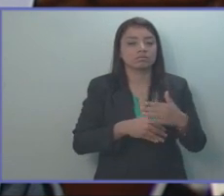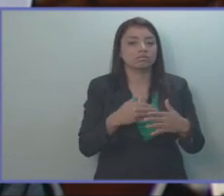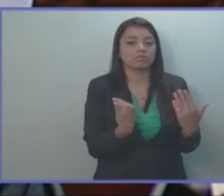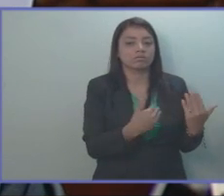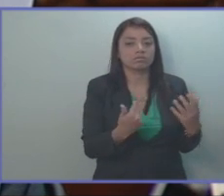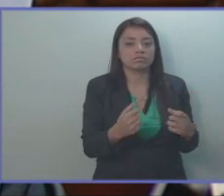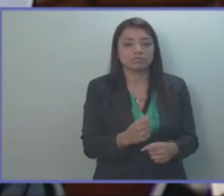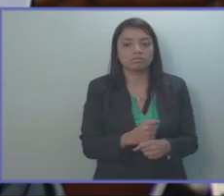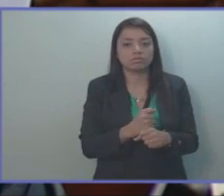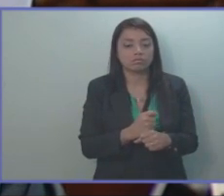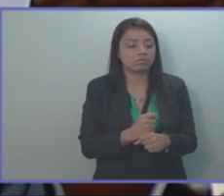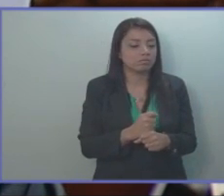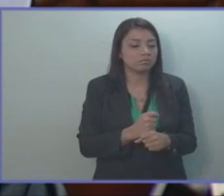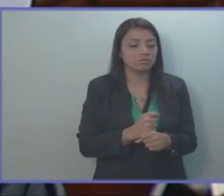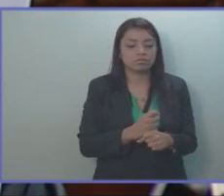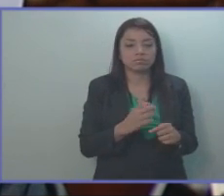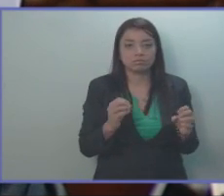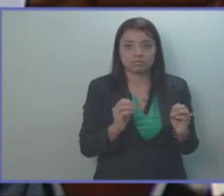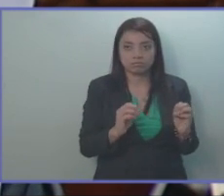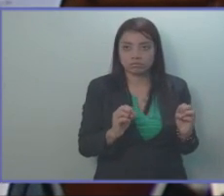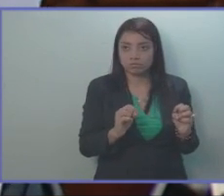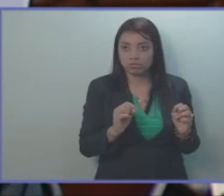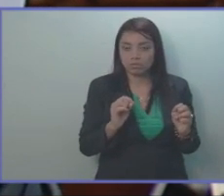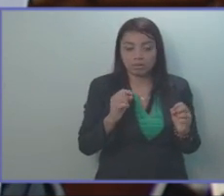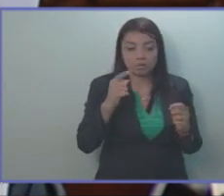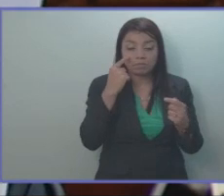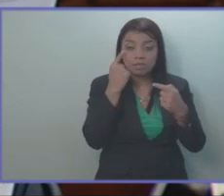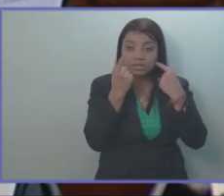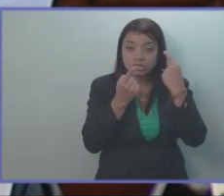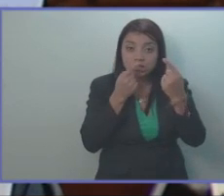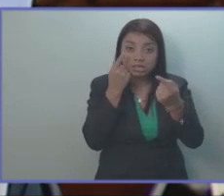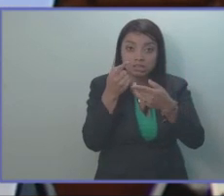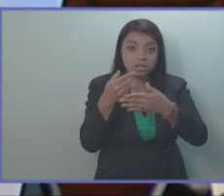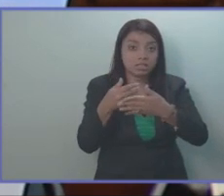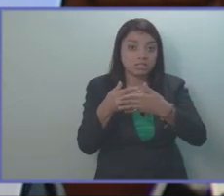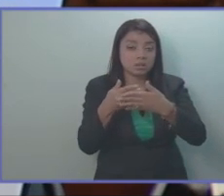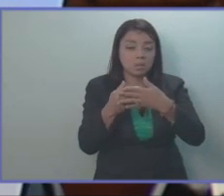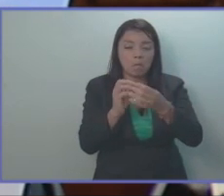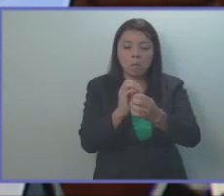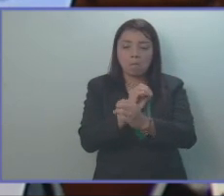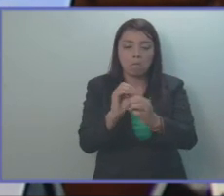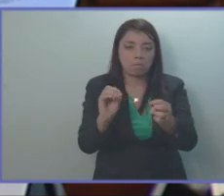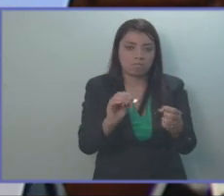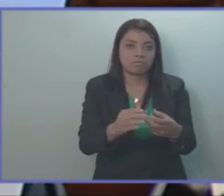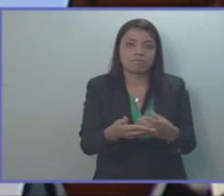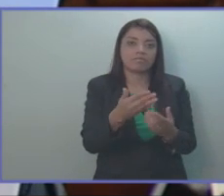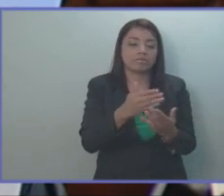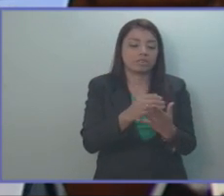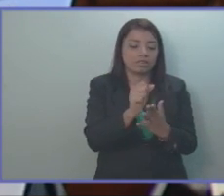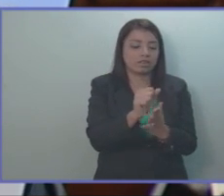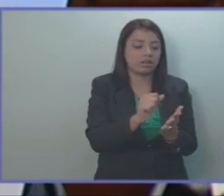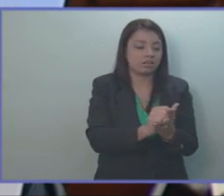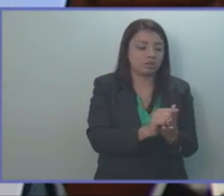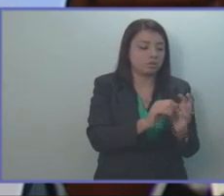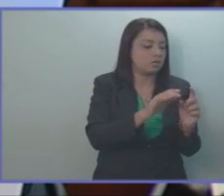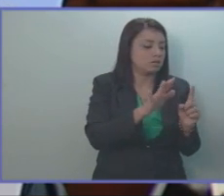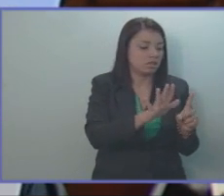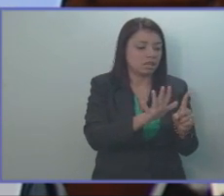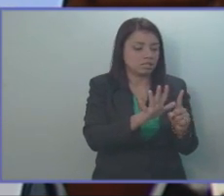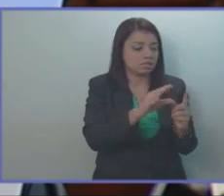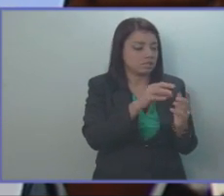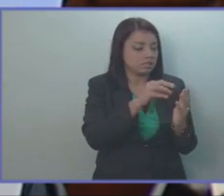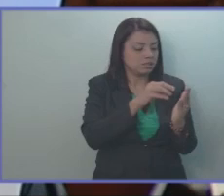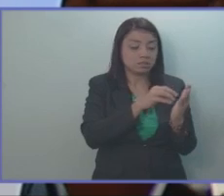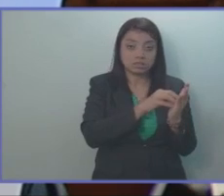seguridad. No habrá lugar a la visita íntima. Artículo 6. Adiciónase el